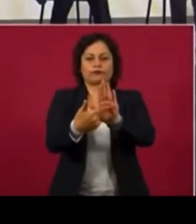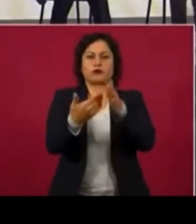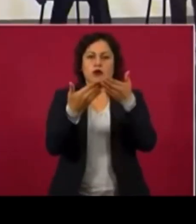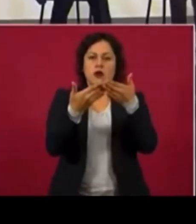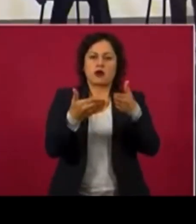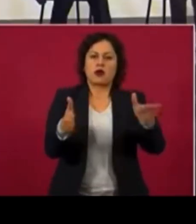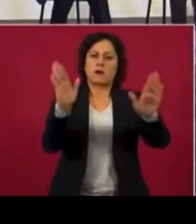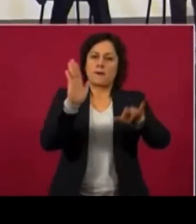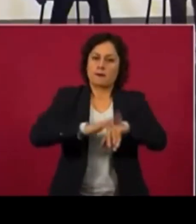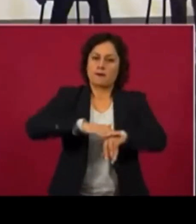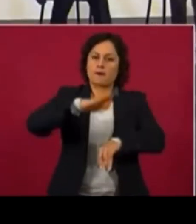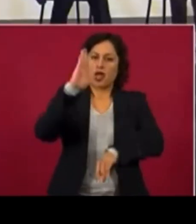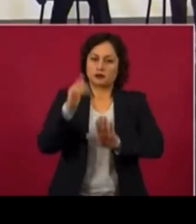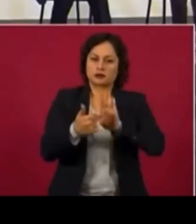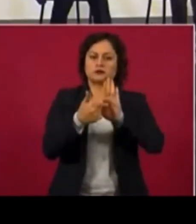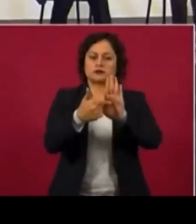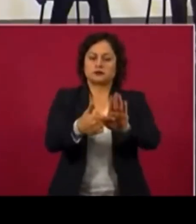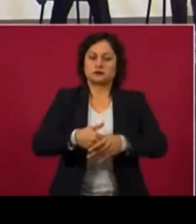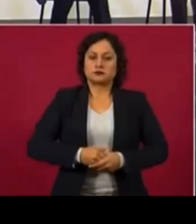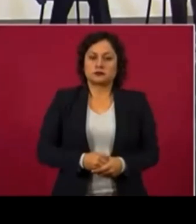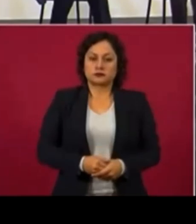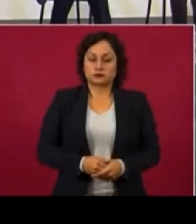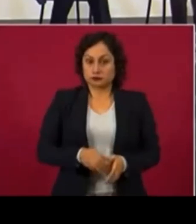y saber cuánto ganan